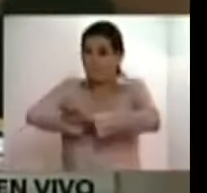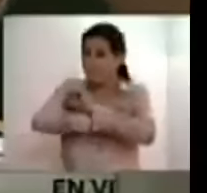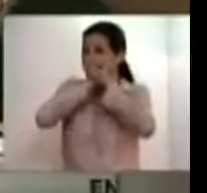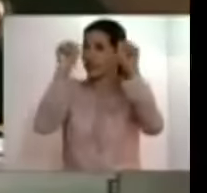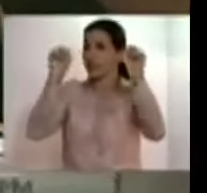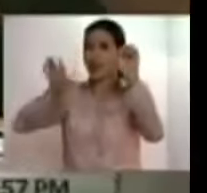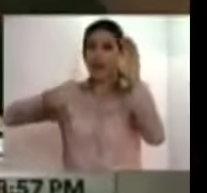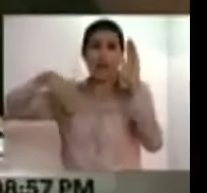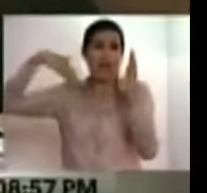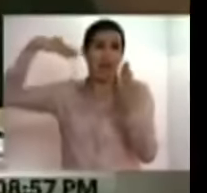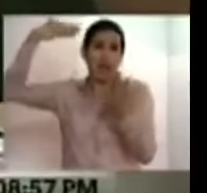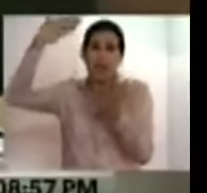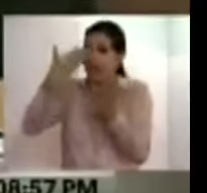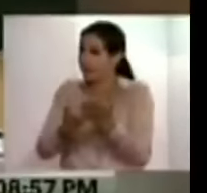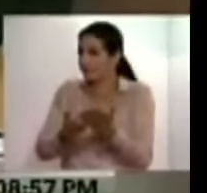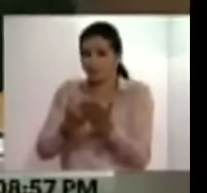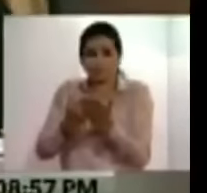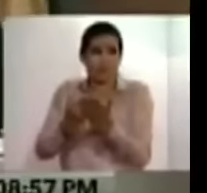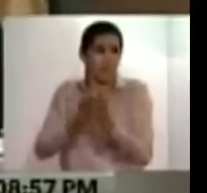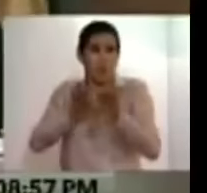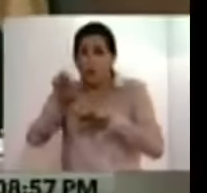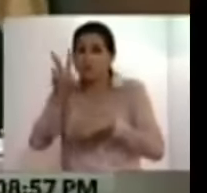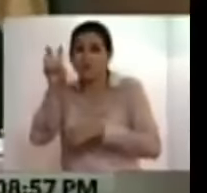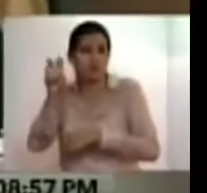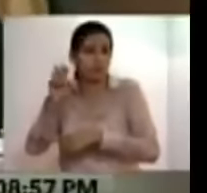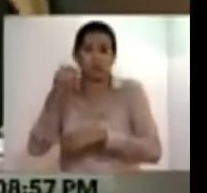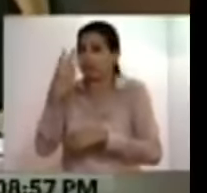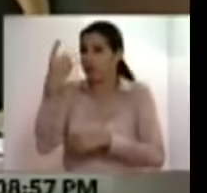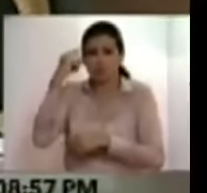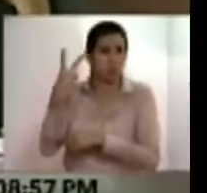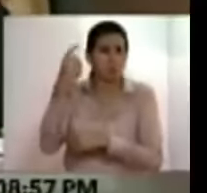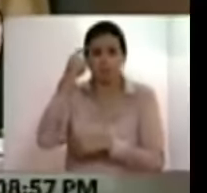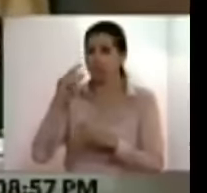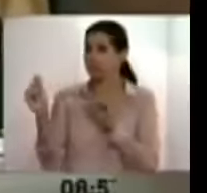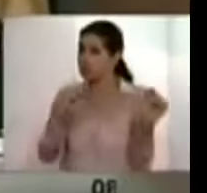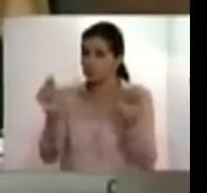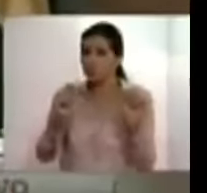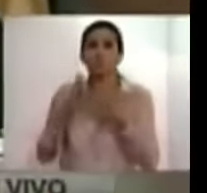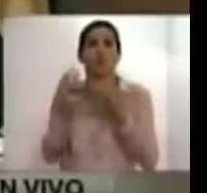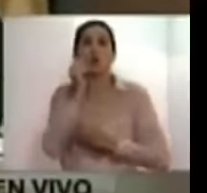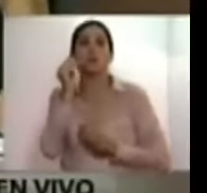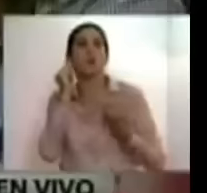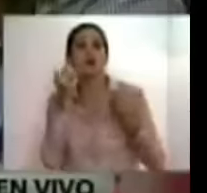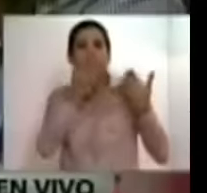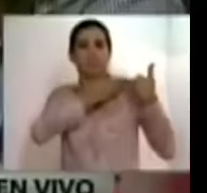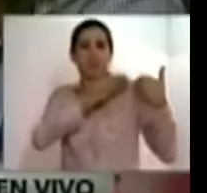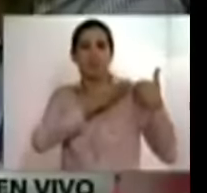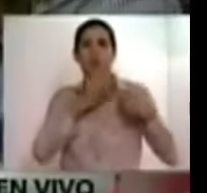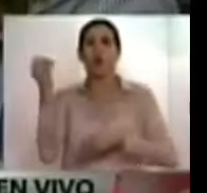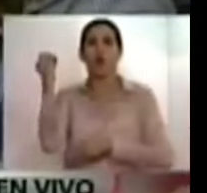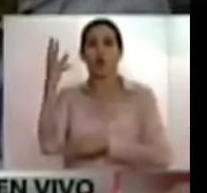hasta que sea necesario jueves y viernes. Todos los delegados del Congreso vivo que